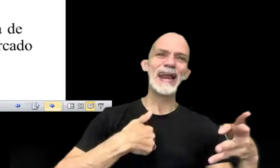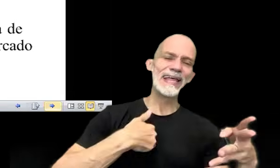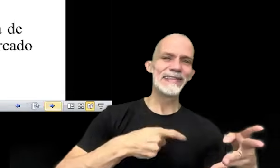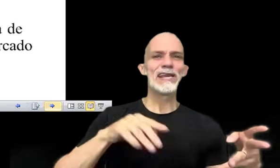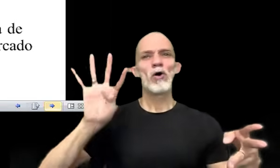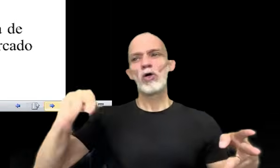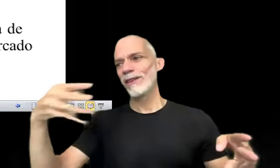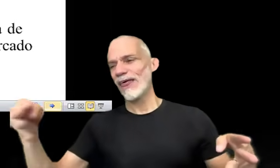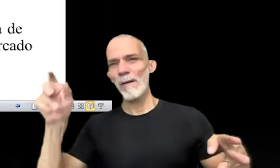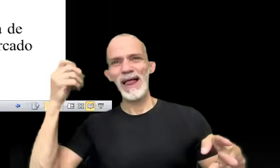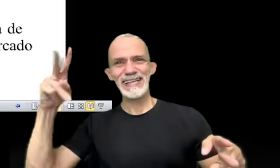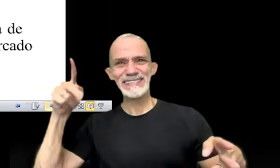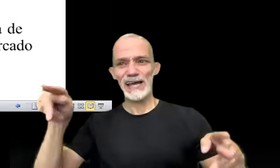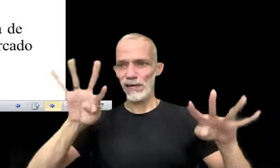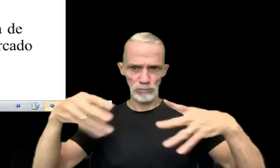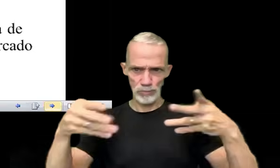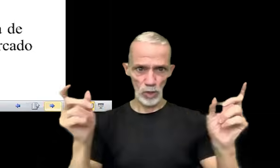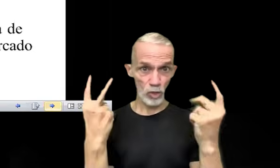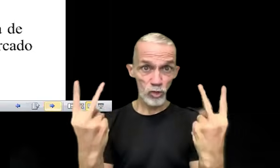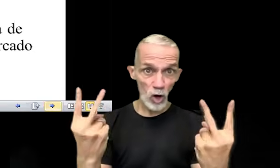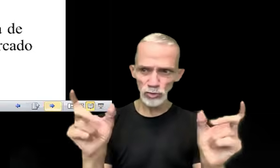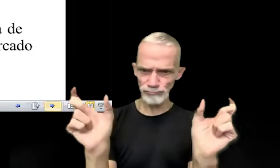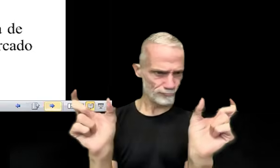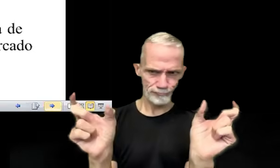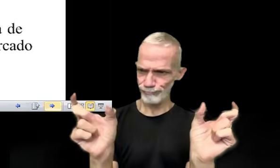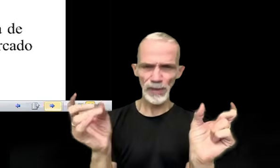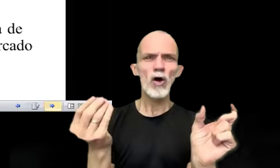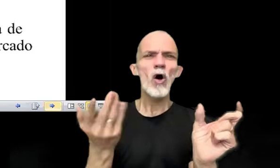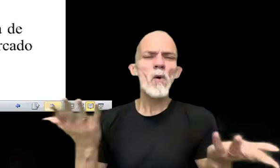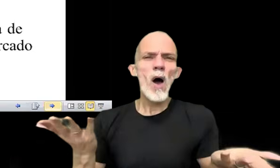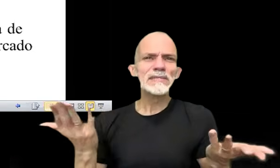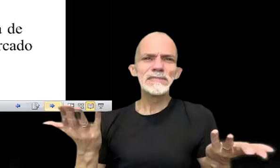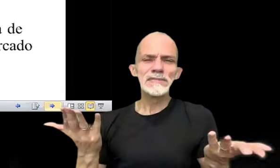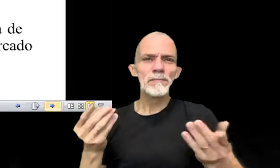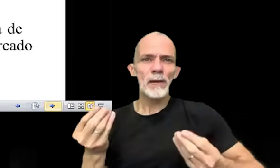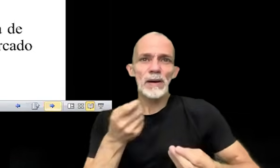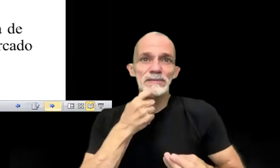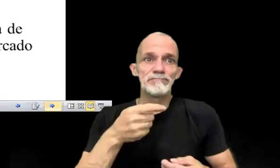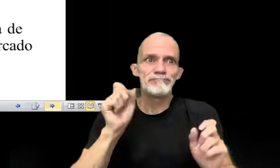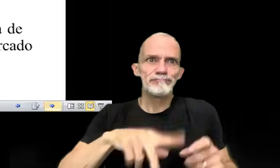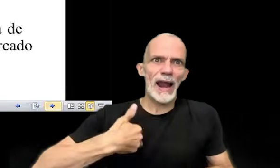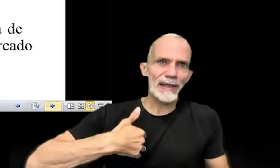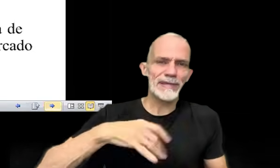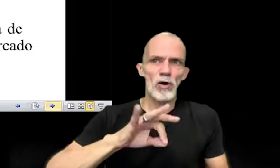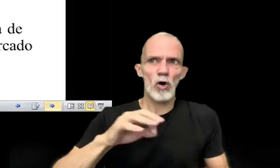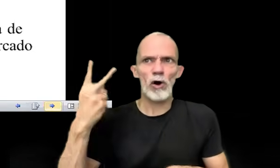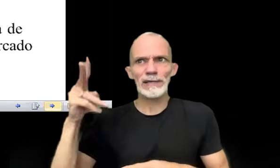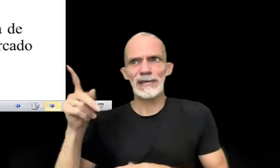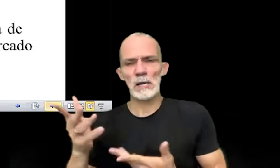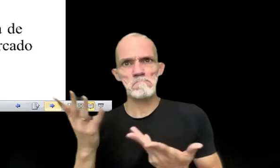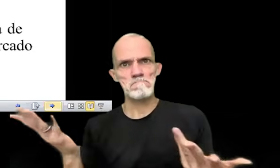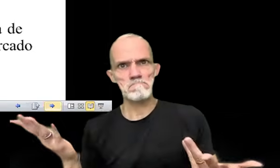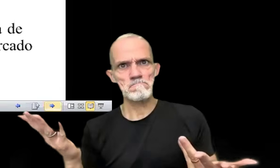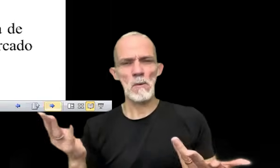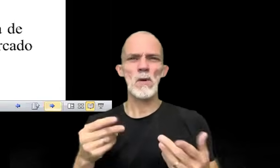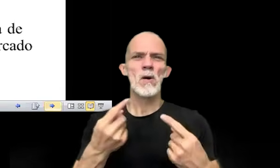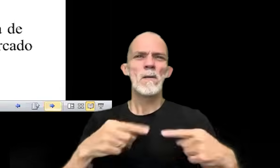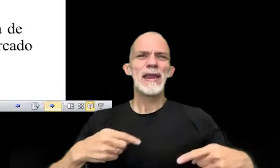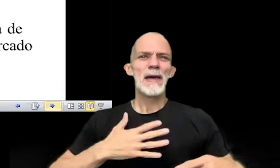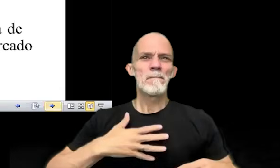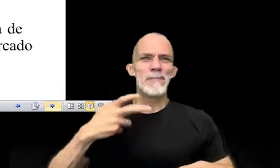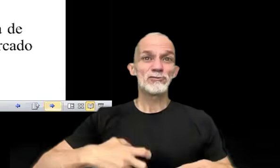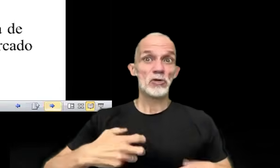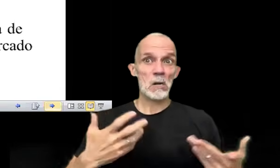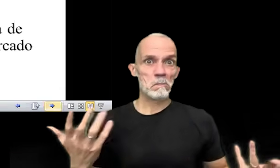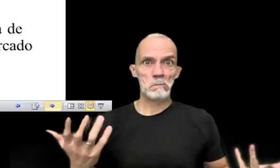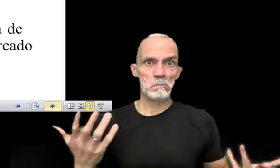bienes del país o de bienes del exterior, ¿cómo yo definía si eran bienes del país o del exterior? Porque bienes personales